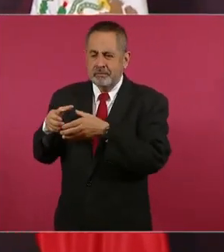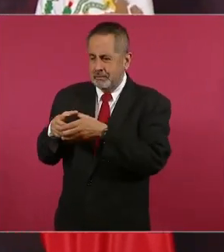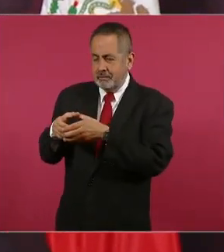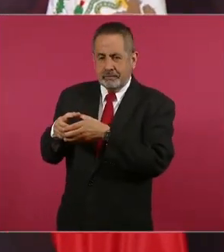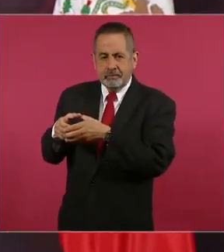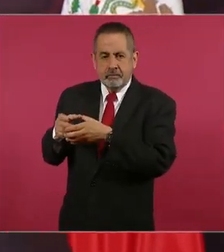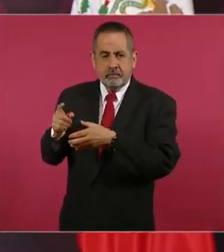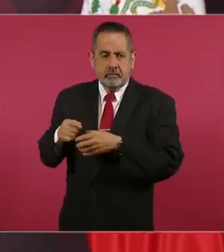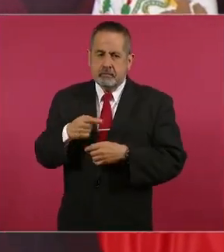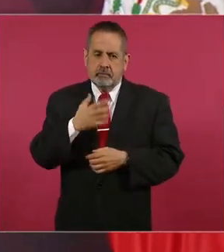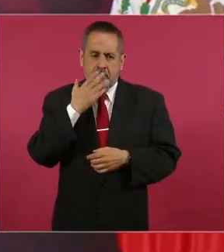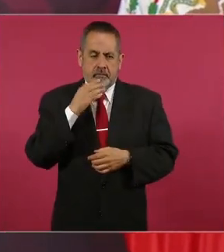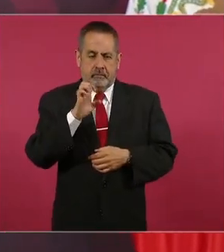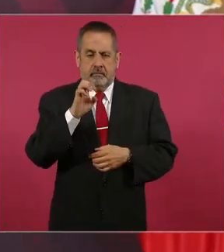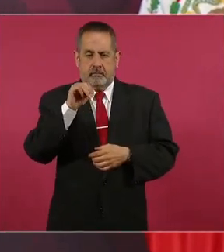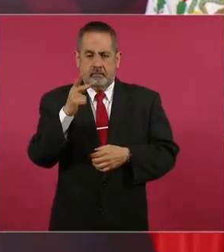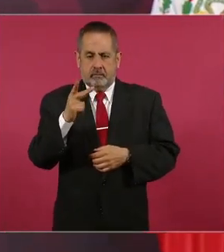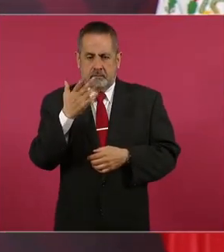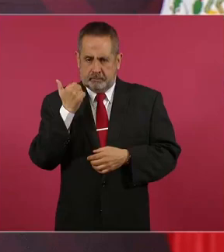el Estado Mayor Presidencial.